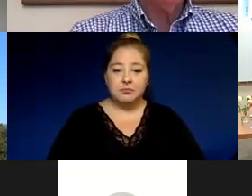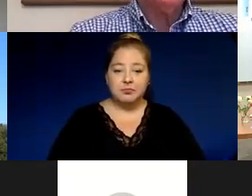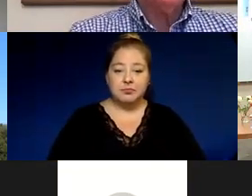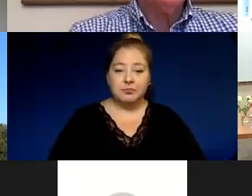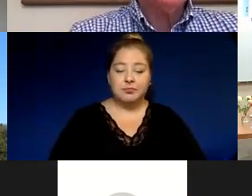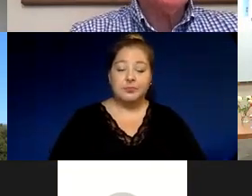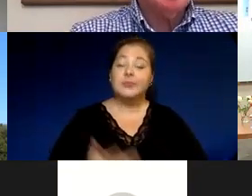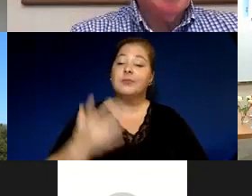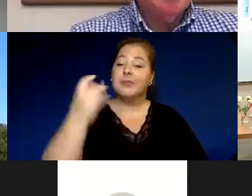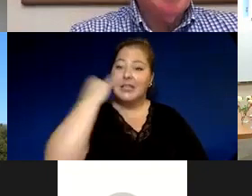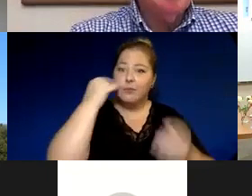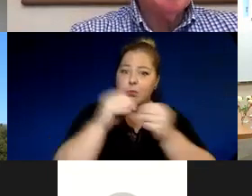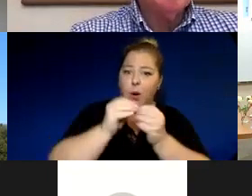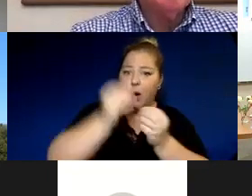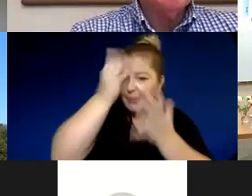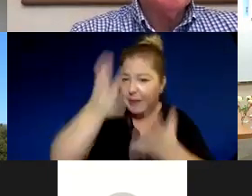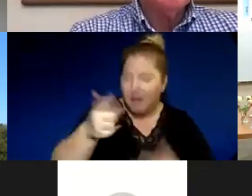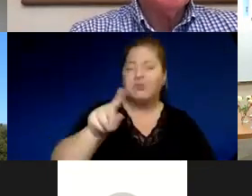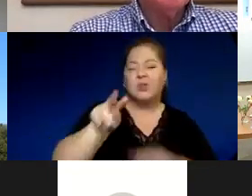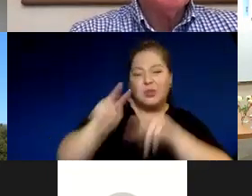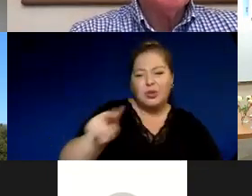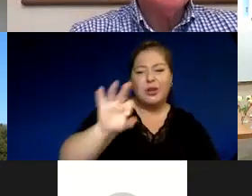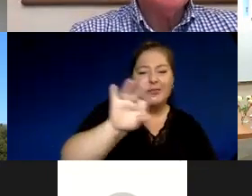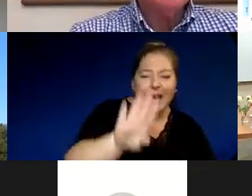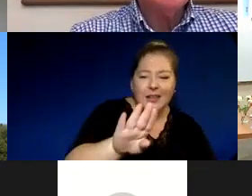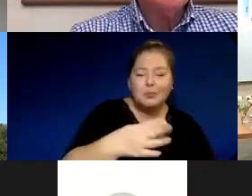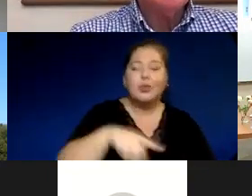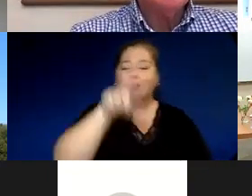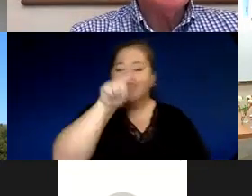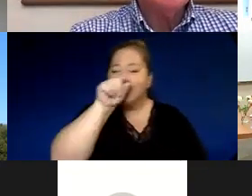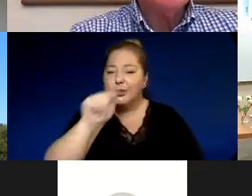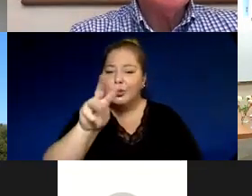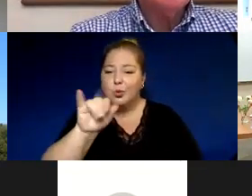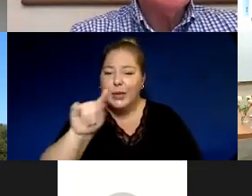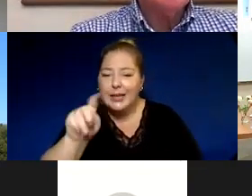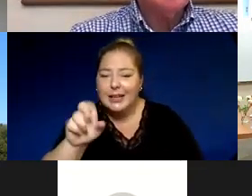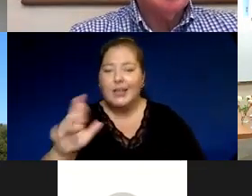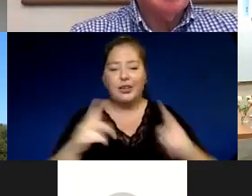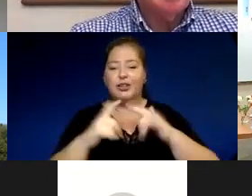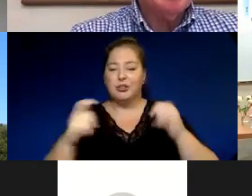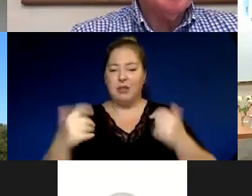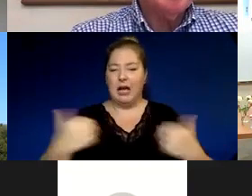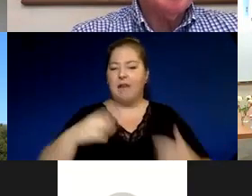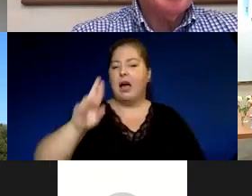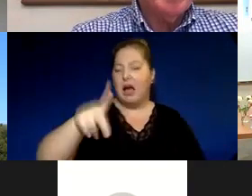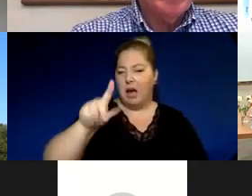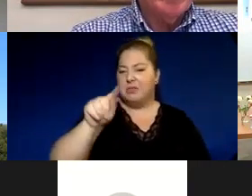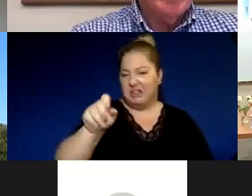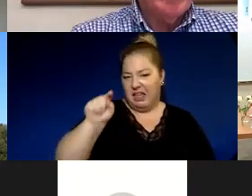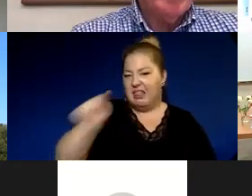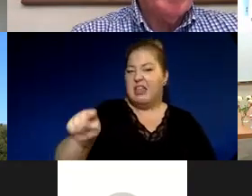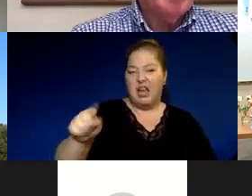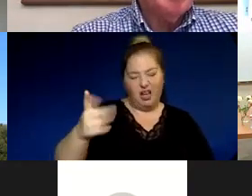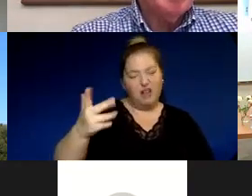El sheriff compartió un video de un mapa del condado y allí hay un